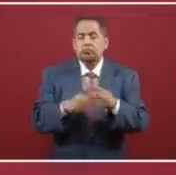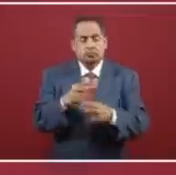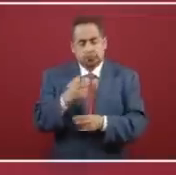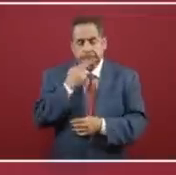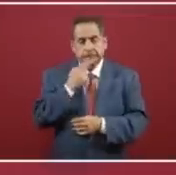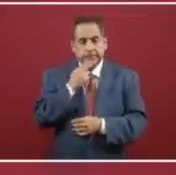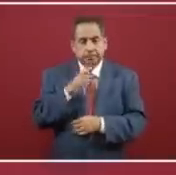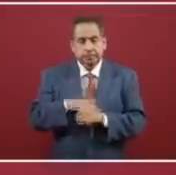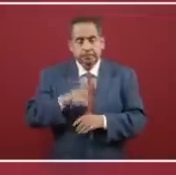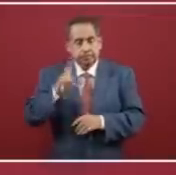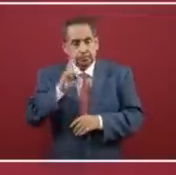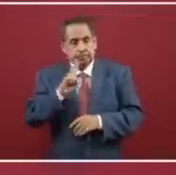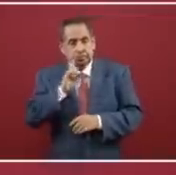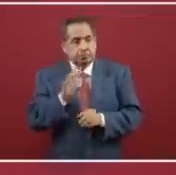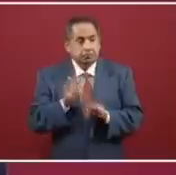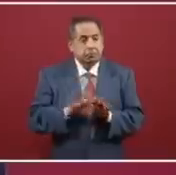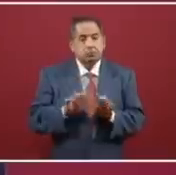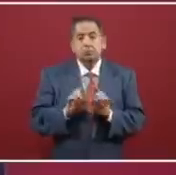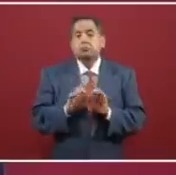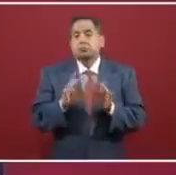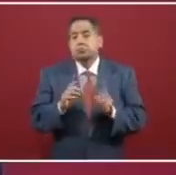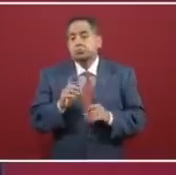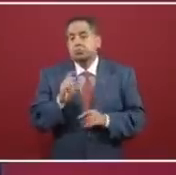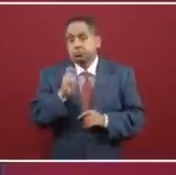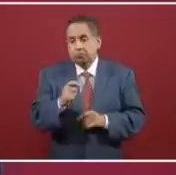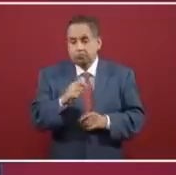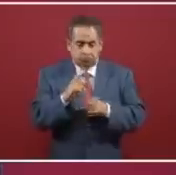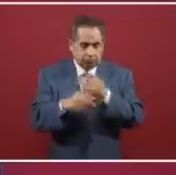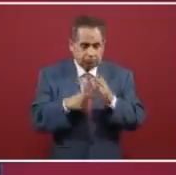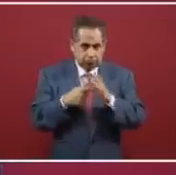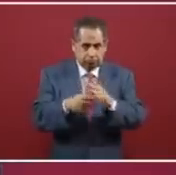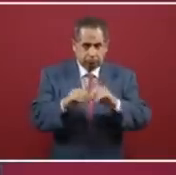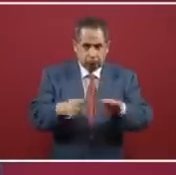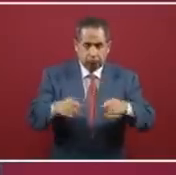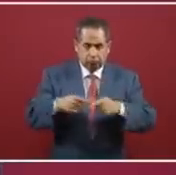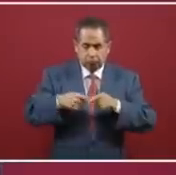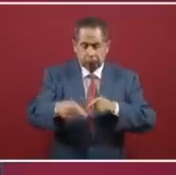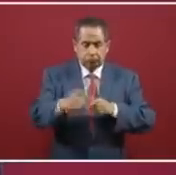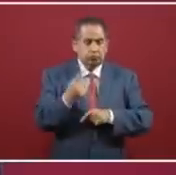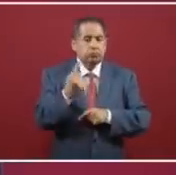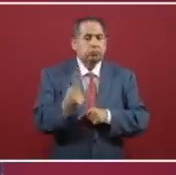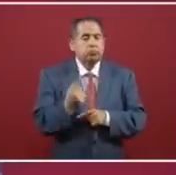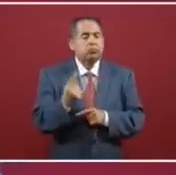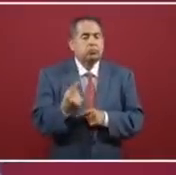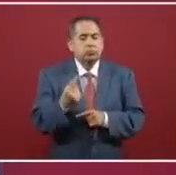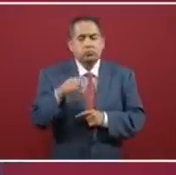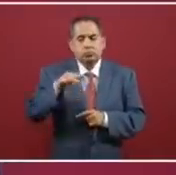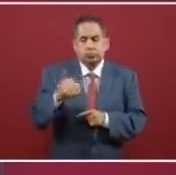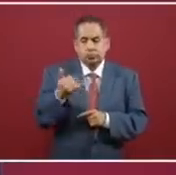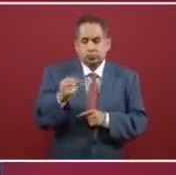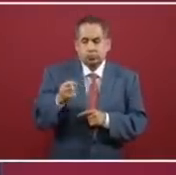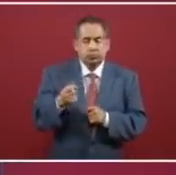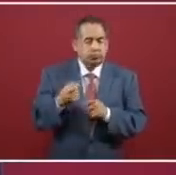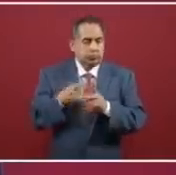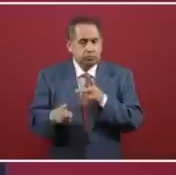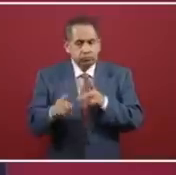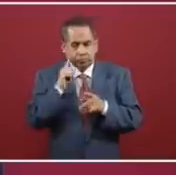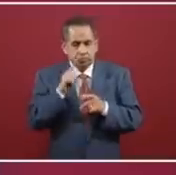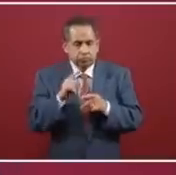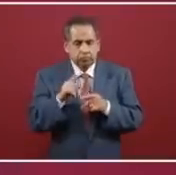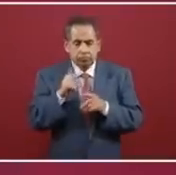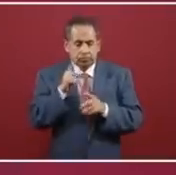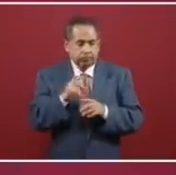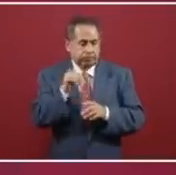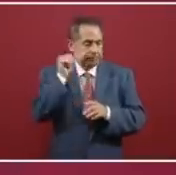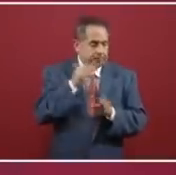ser una experiencia interesante lo vamos a realizar a partir del día primero de mayo para cortar el mes